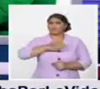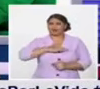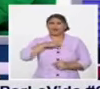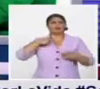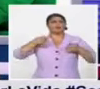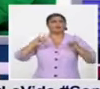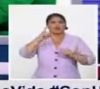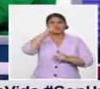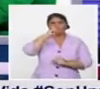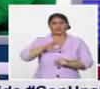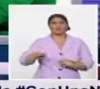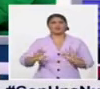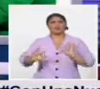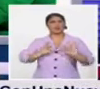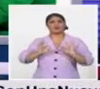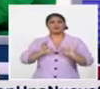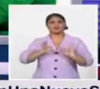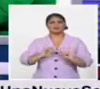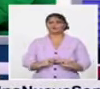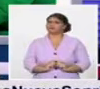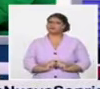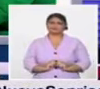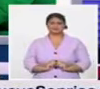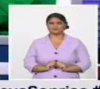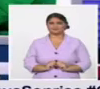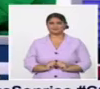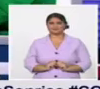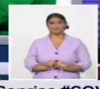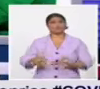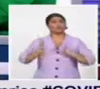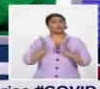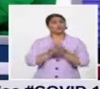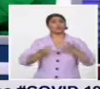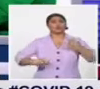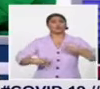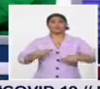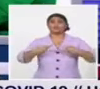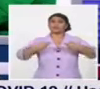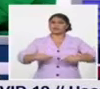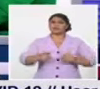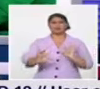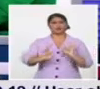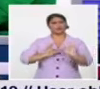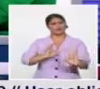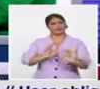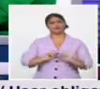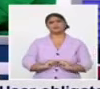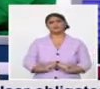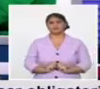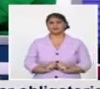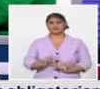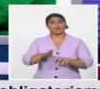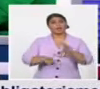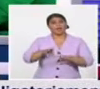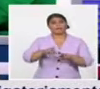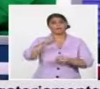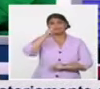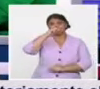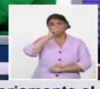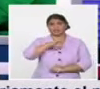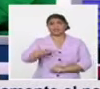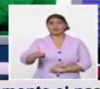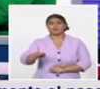que por el bien, además por el futuro, porque muchos de los casos de cualquier edad, pero